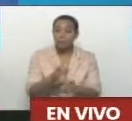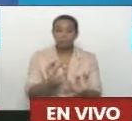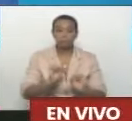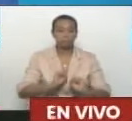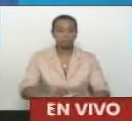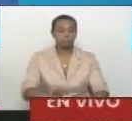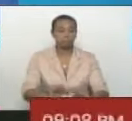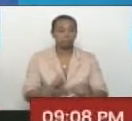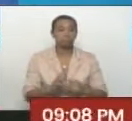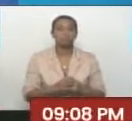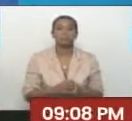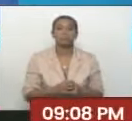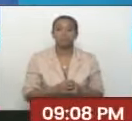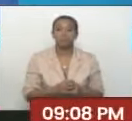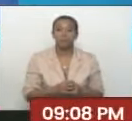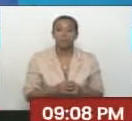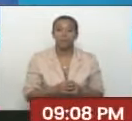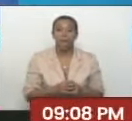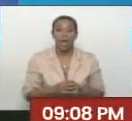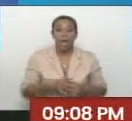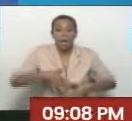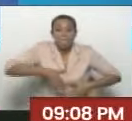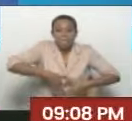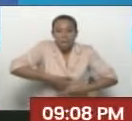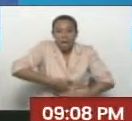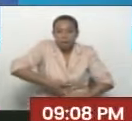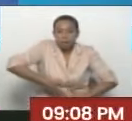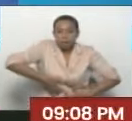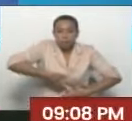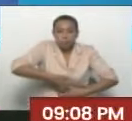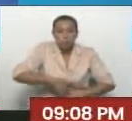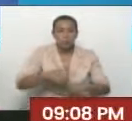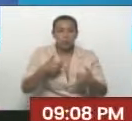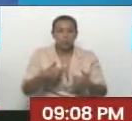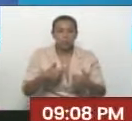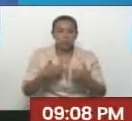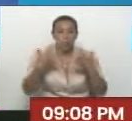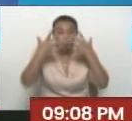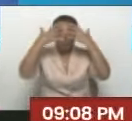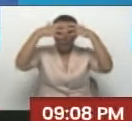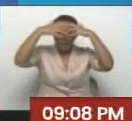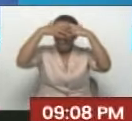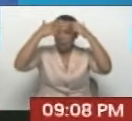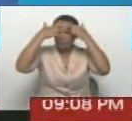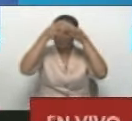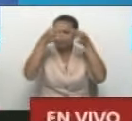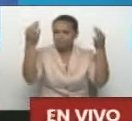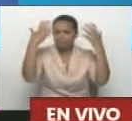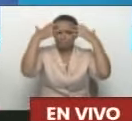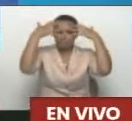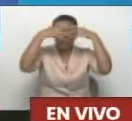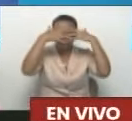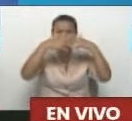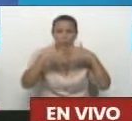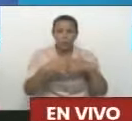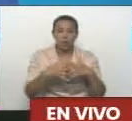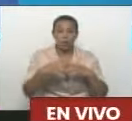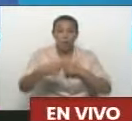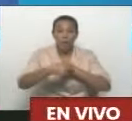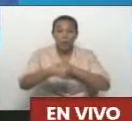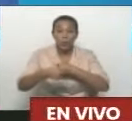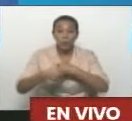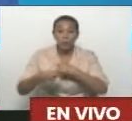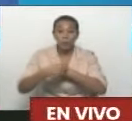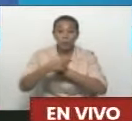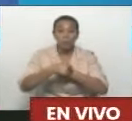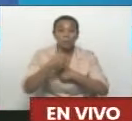anticancerígeno, para la digestión, oxigena el cerebro. Con la guanábana